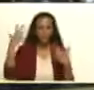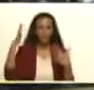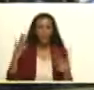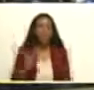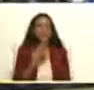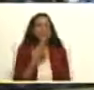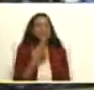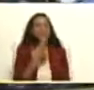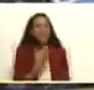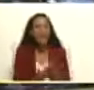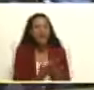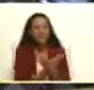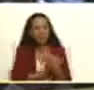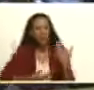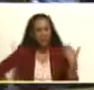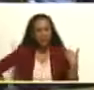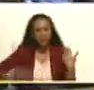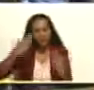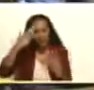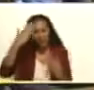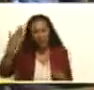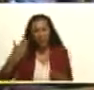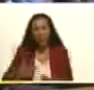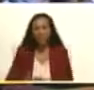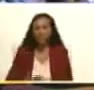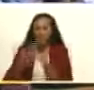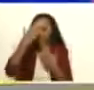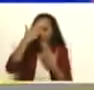Gracias, compañero presidente. Saludar